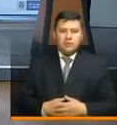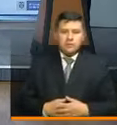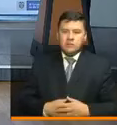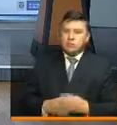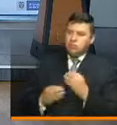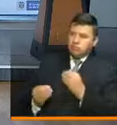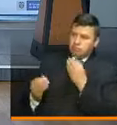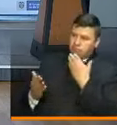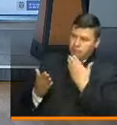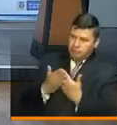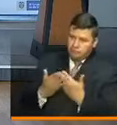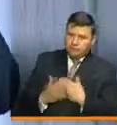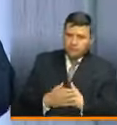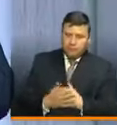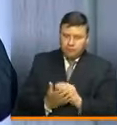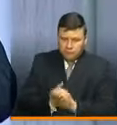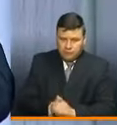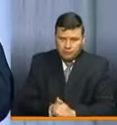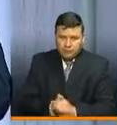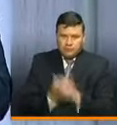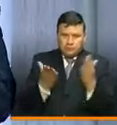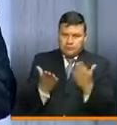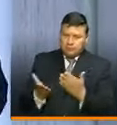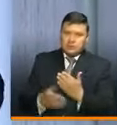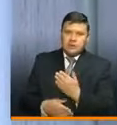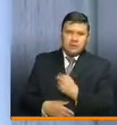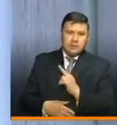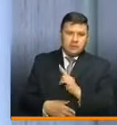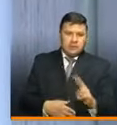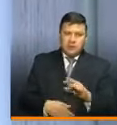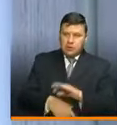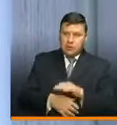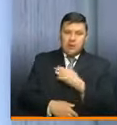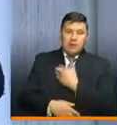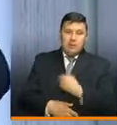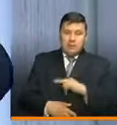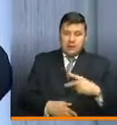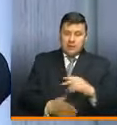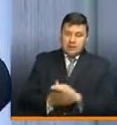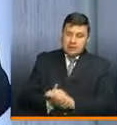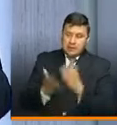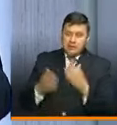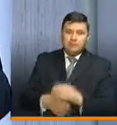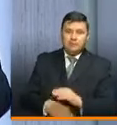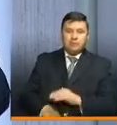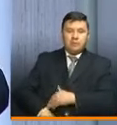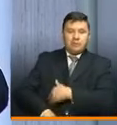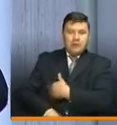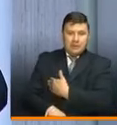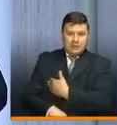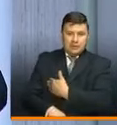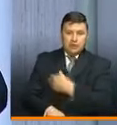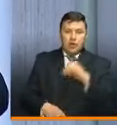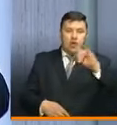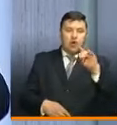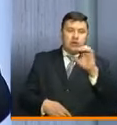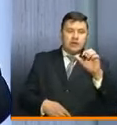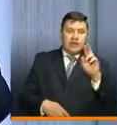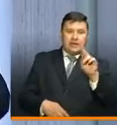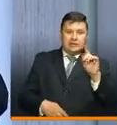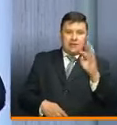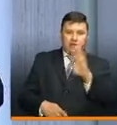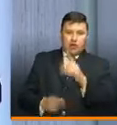Muchas gracias. Un saludo especial a la vicepresidenta, la doctora Marta Lucía Ramírez, al ministro José Manuel Restrepo